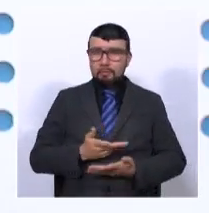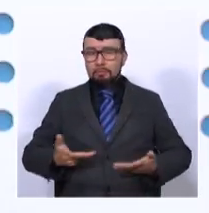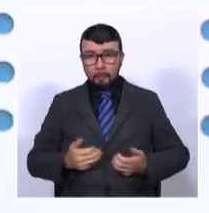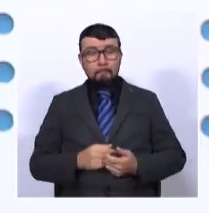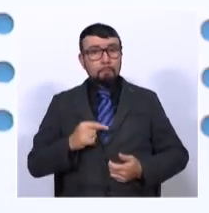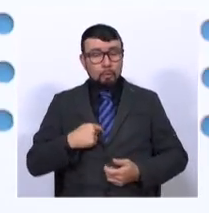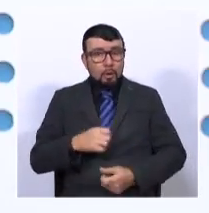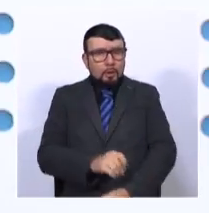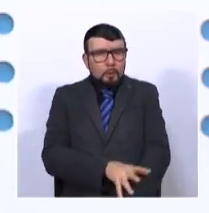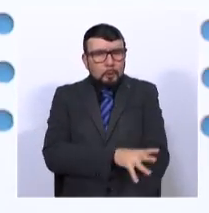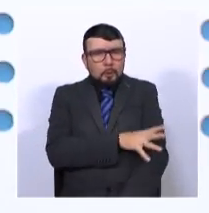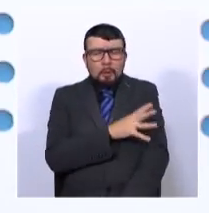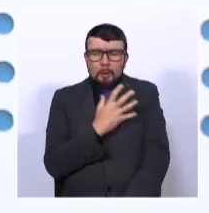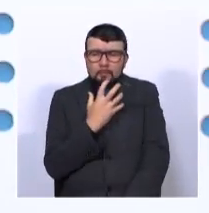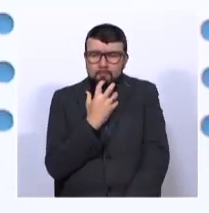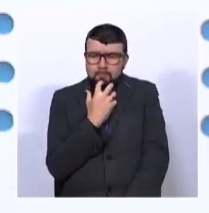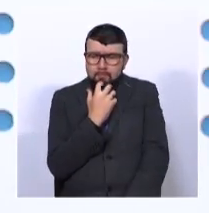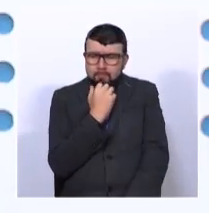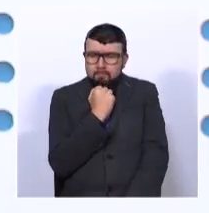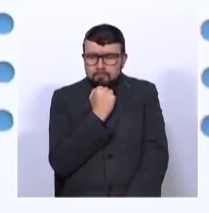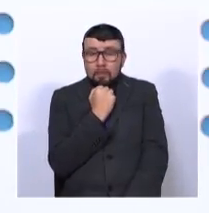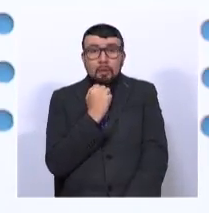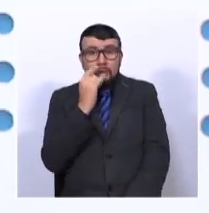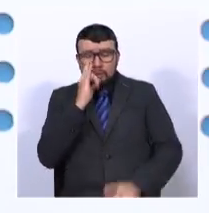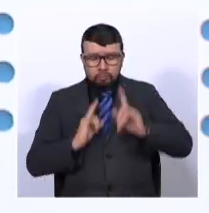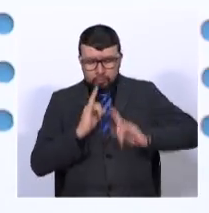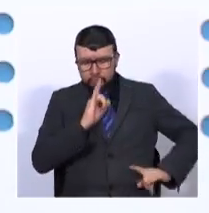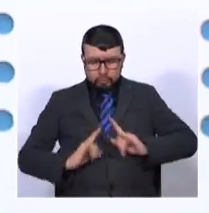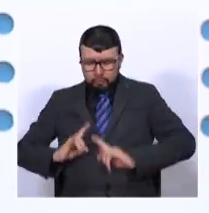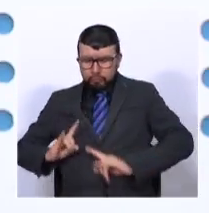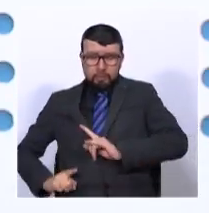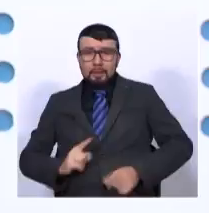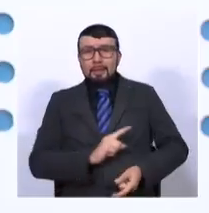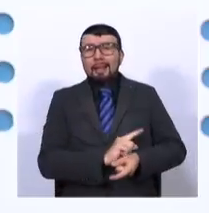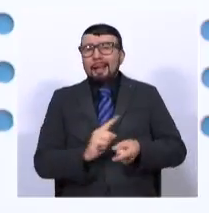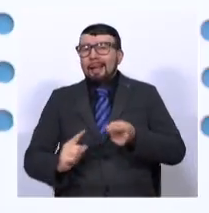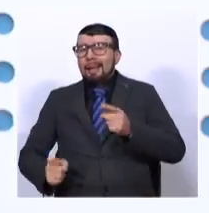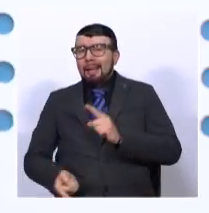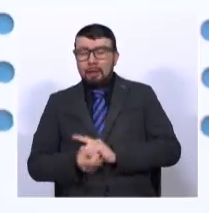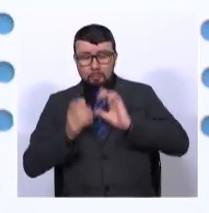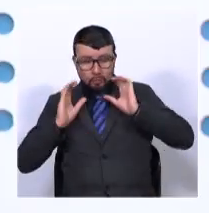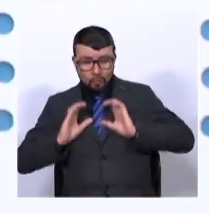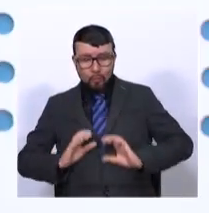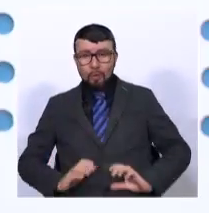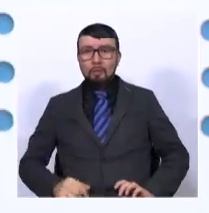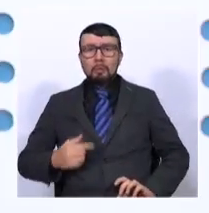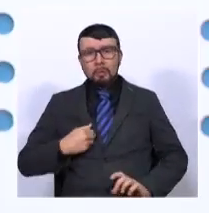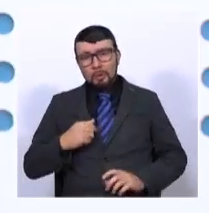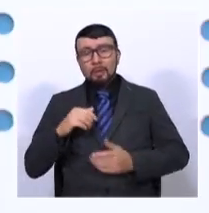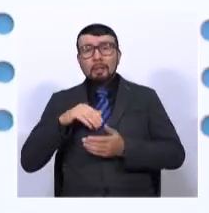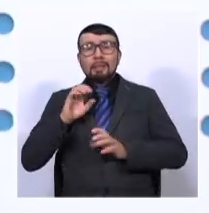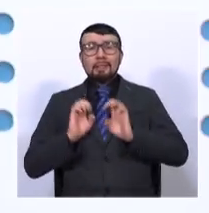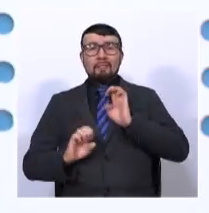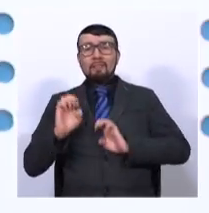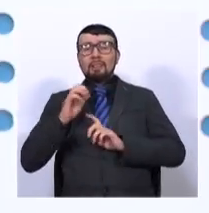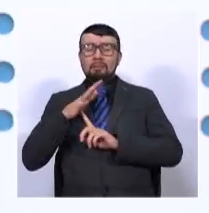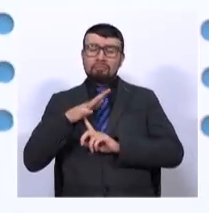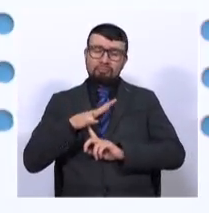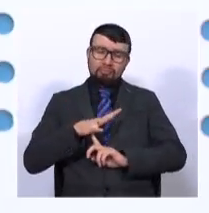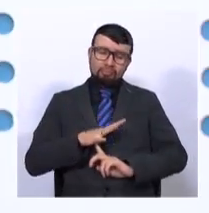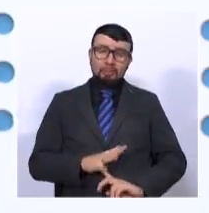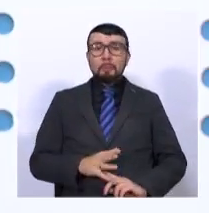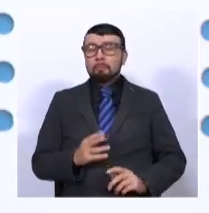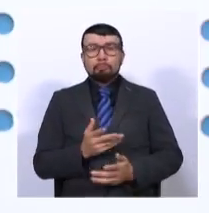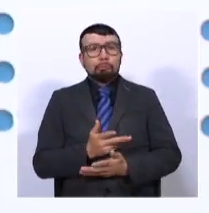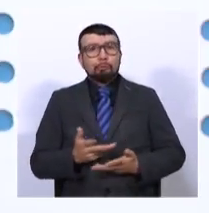las reprimimos, va a haber cambios en todos estos neurotransmisores, en nuestro sistema inmune, en el sistema de la suprarrenal,